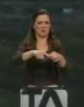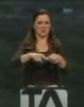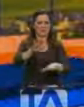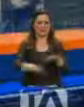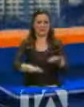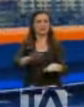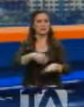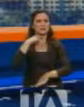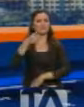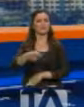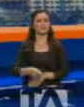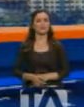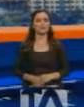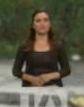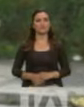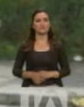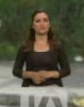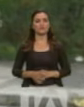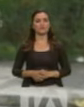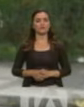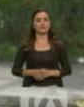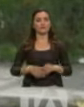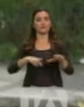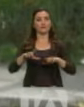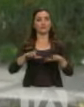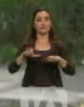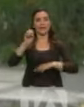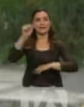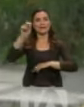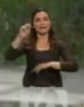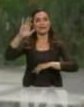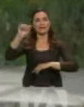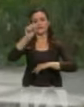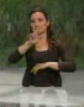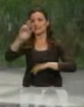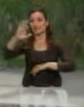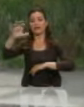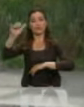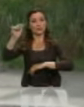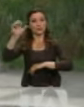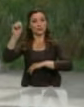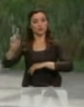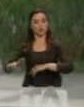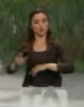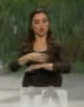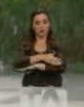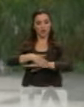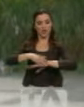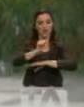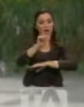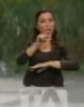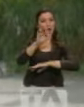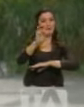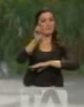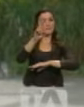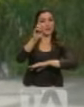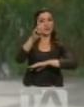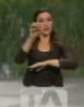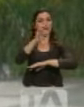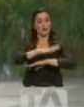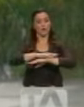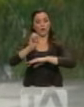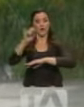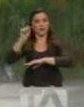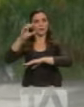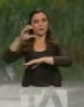de lodo. En el sector de Santa Rita, en el sur de la capital, en las calles Alfredo Escudero y Ambuquí, existe